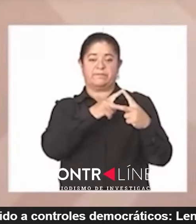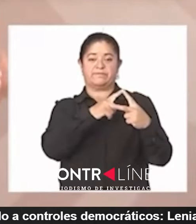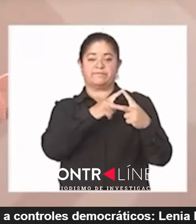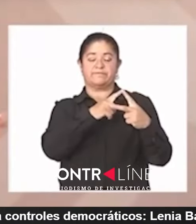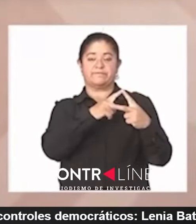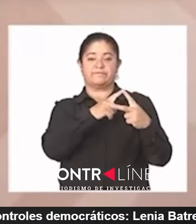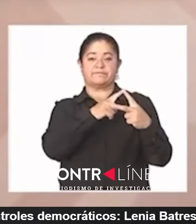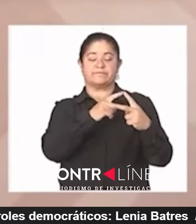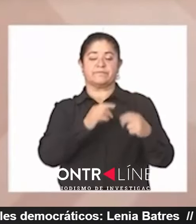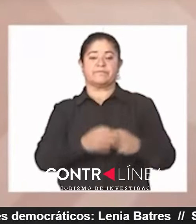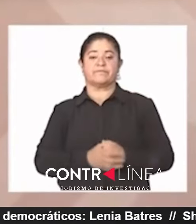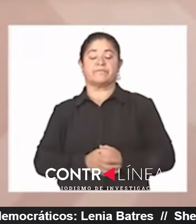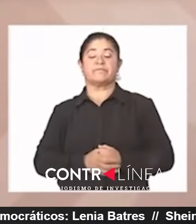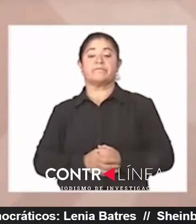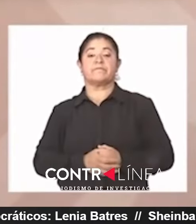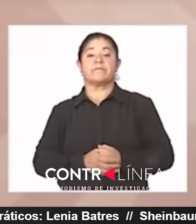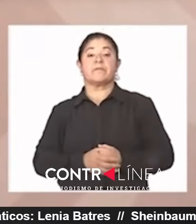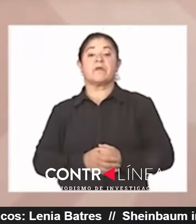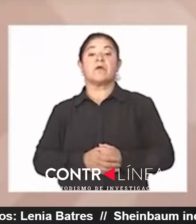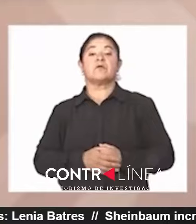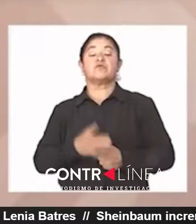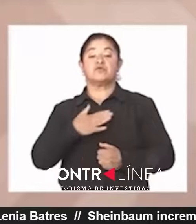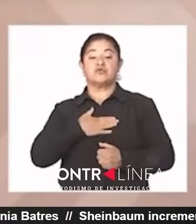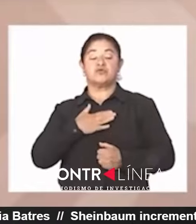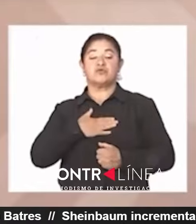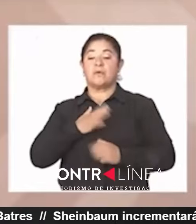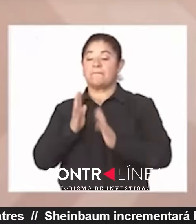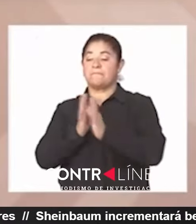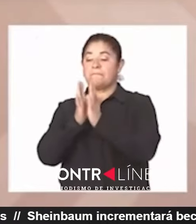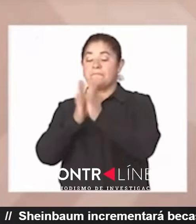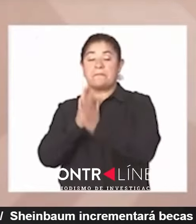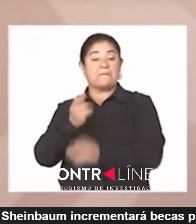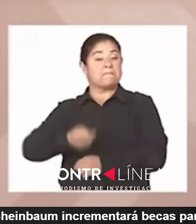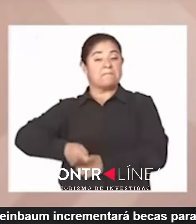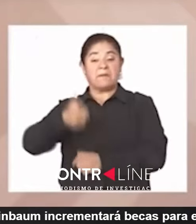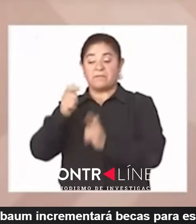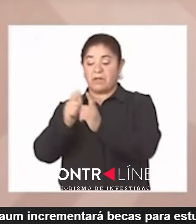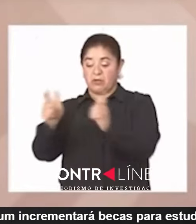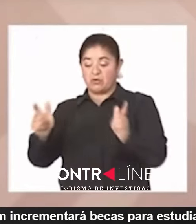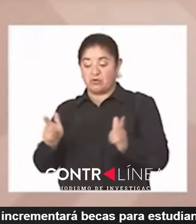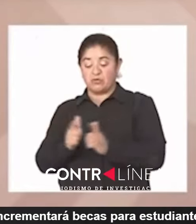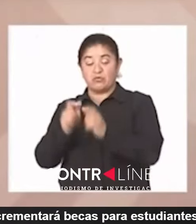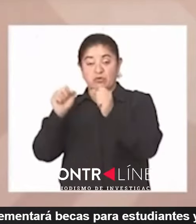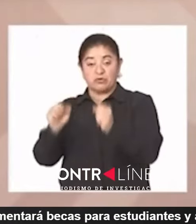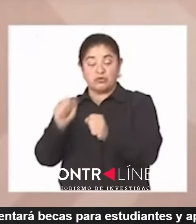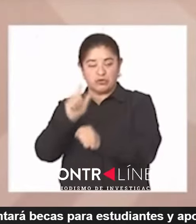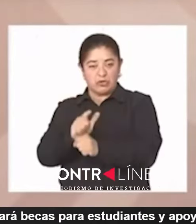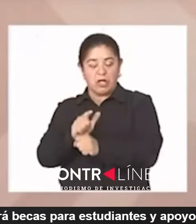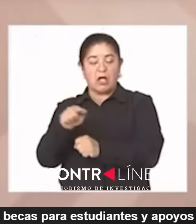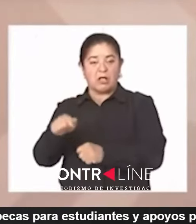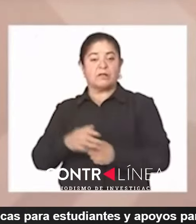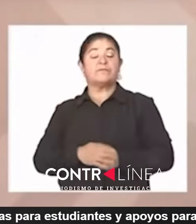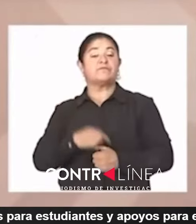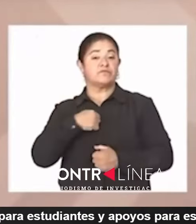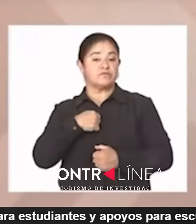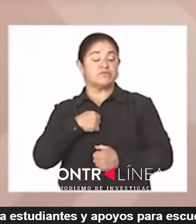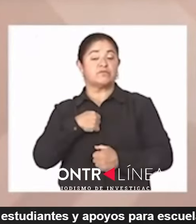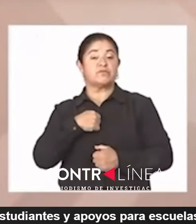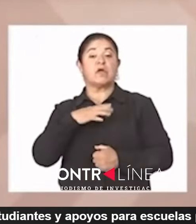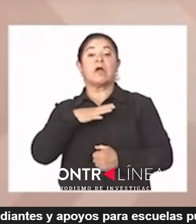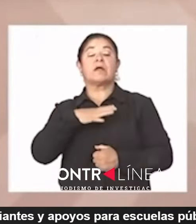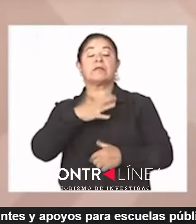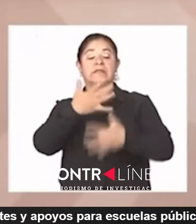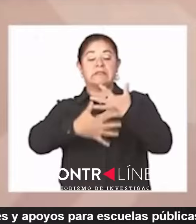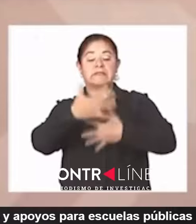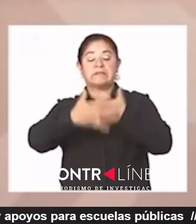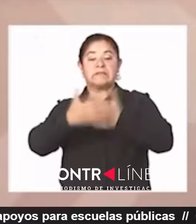el primer movimiento en el que participé, el primer movimiento social, fue cuando tenía 15 años.